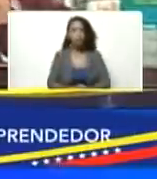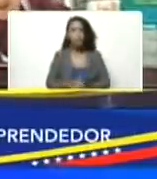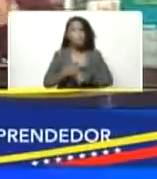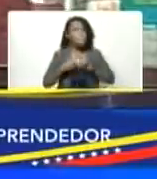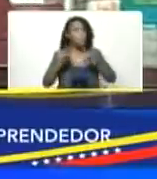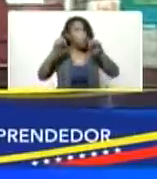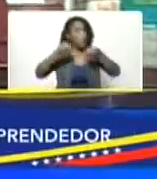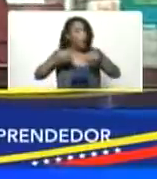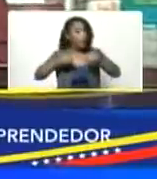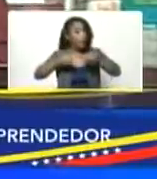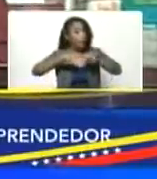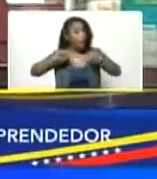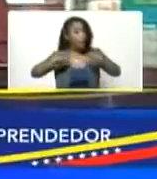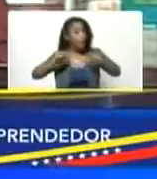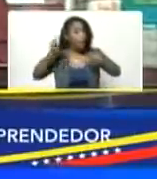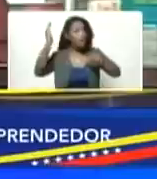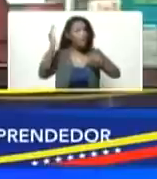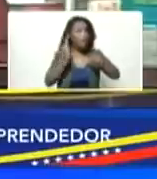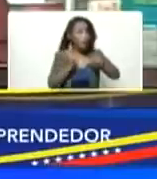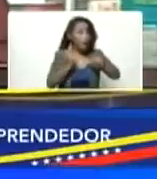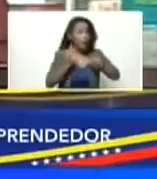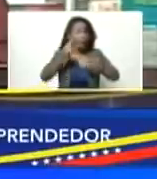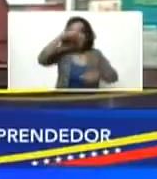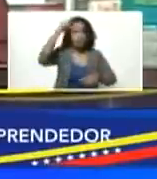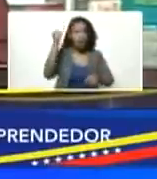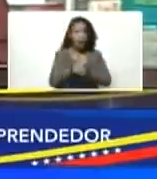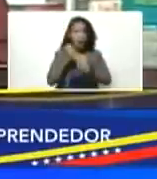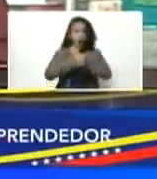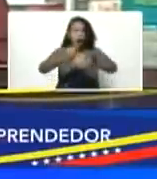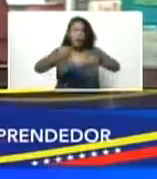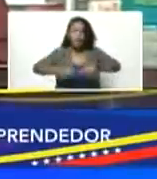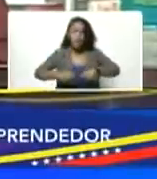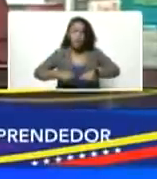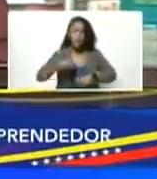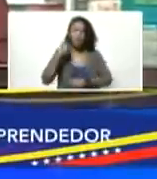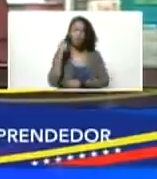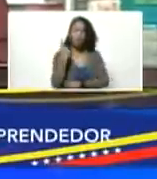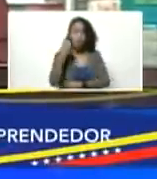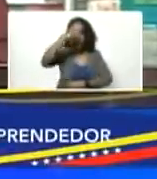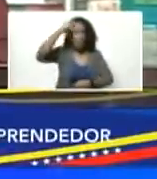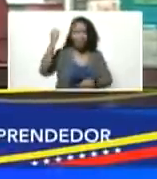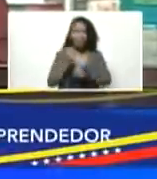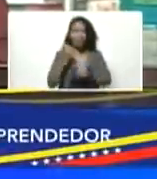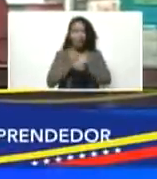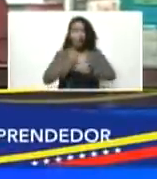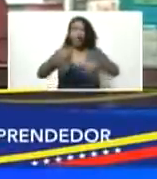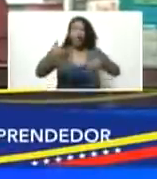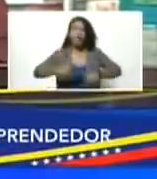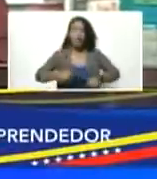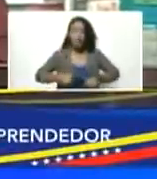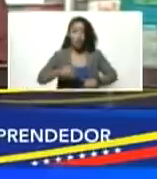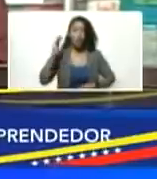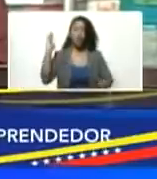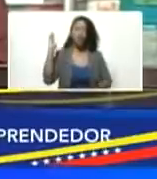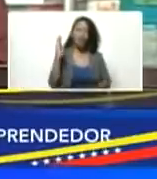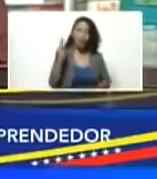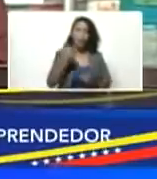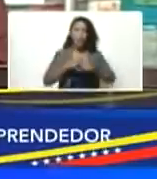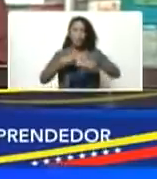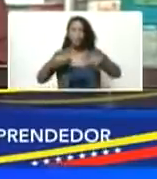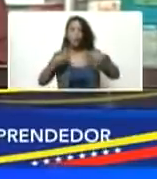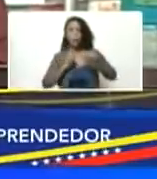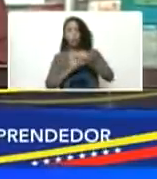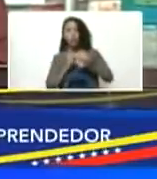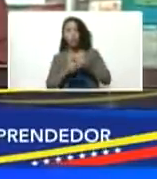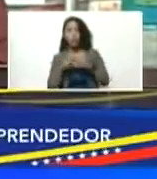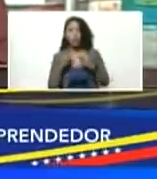de acá de la tierra viene el trabajo, el esfuerzo, y solo del trabajo y del esfuerzo vendrá la prosperidad,